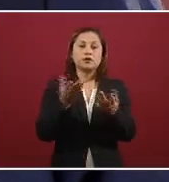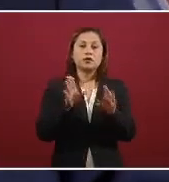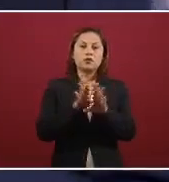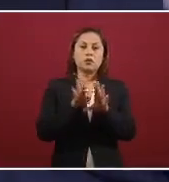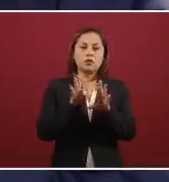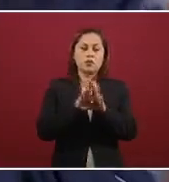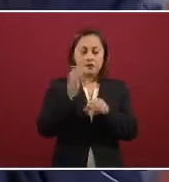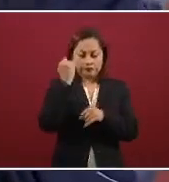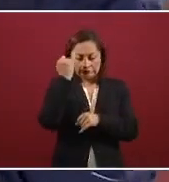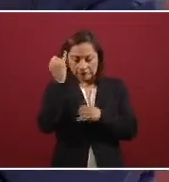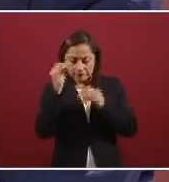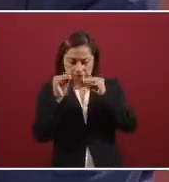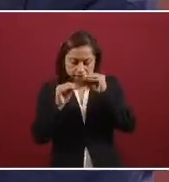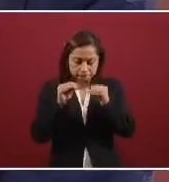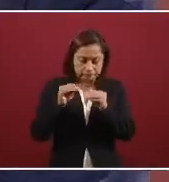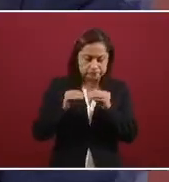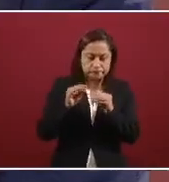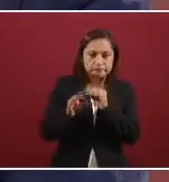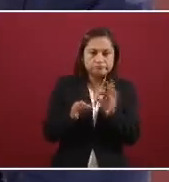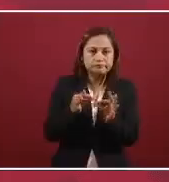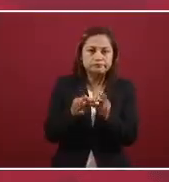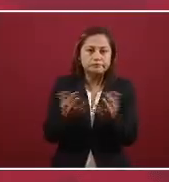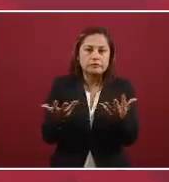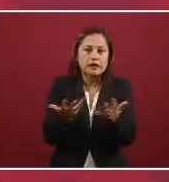o sea, ya la operación,